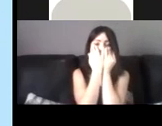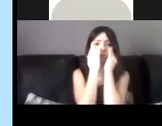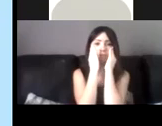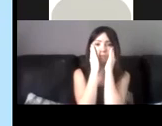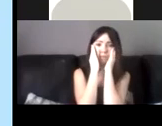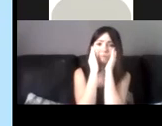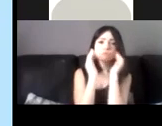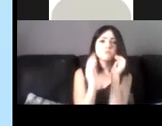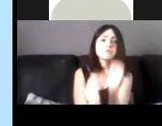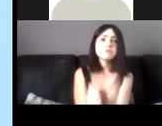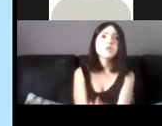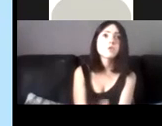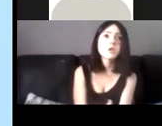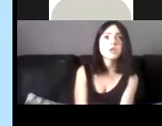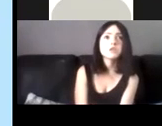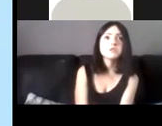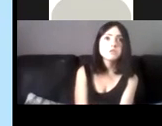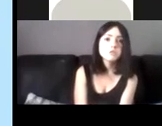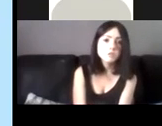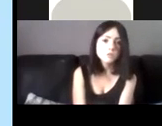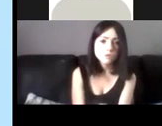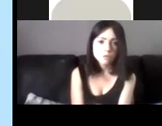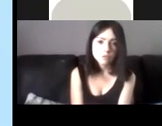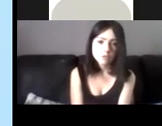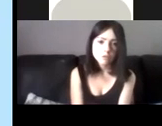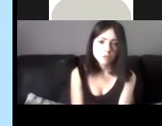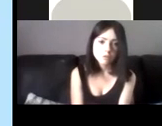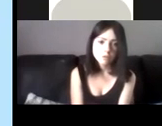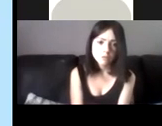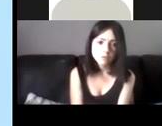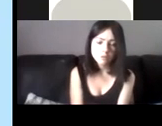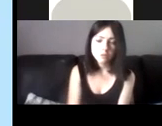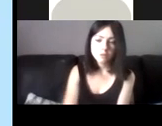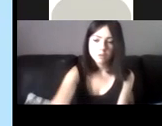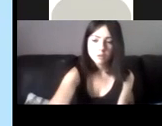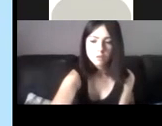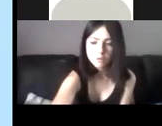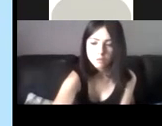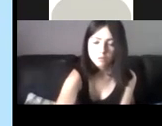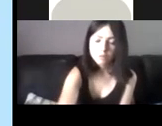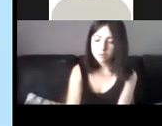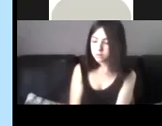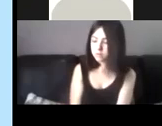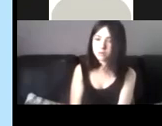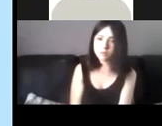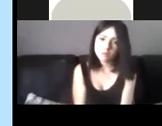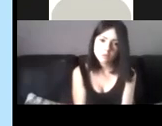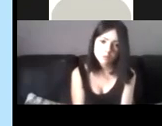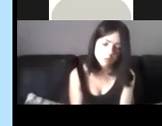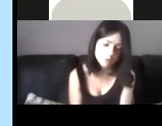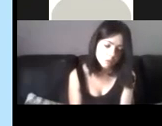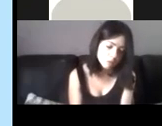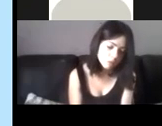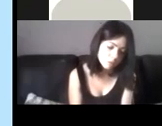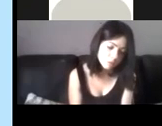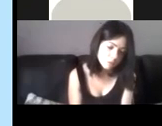analizar el emisor, el punto de vista, cuál es la noticia más importante de esa portada, con todo lo que les